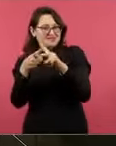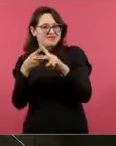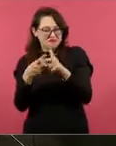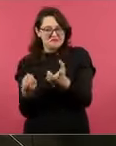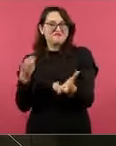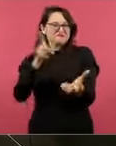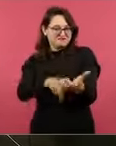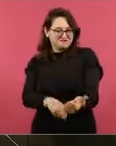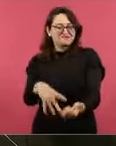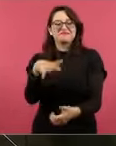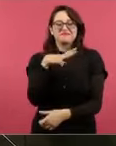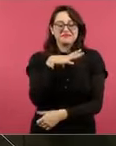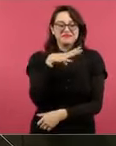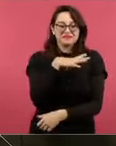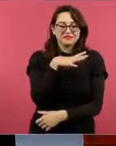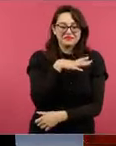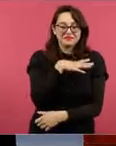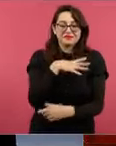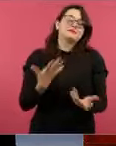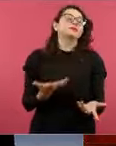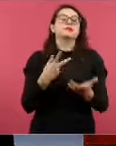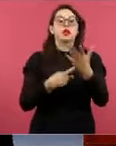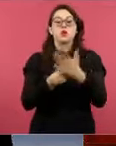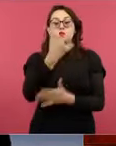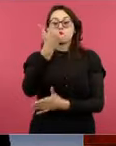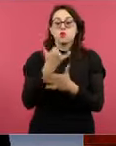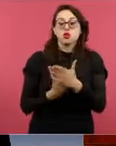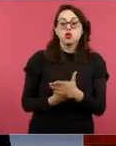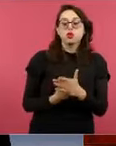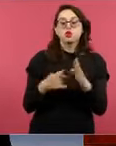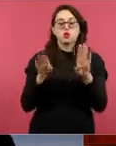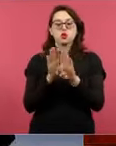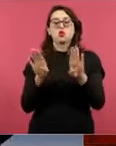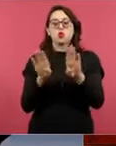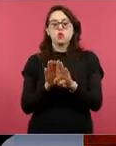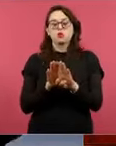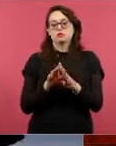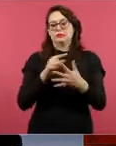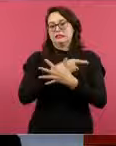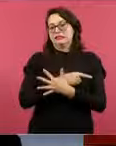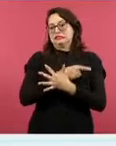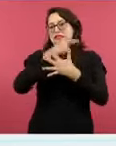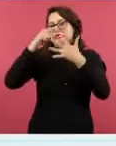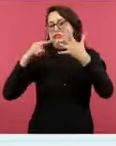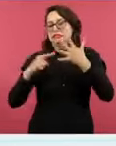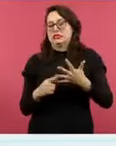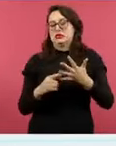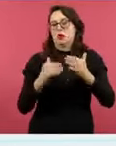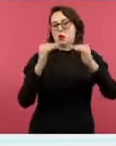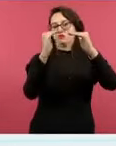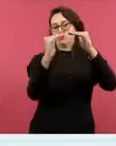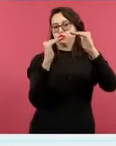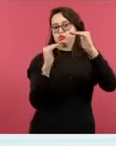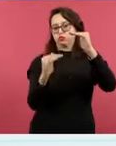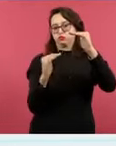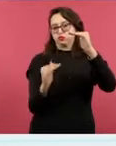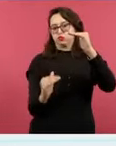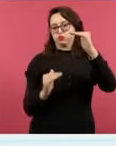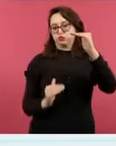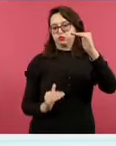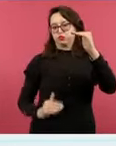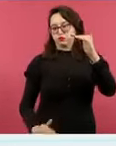indagación está dividida en 5 momentos. Y a este campo formativo corresponde